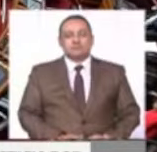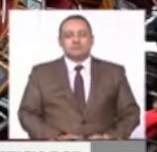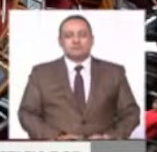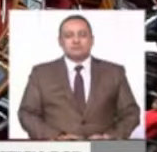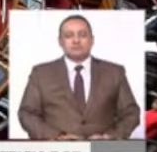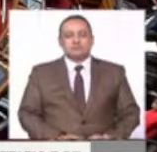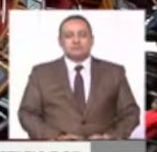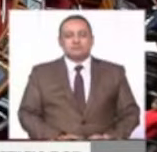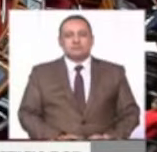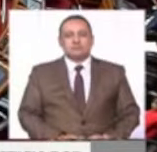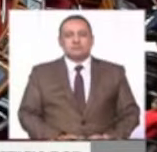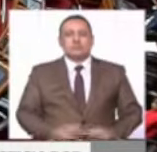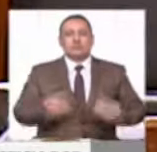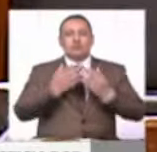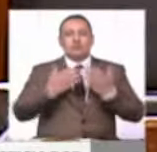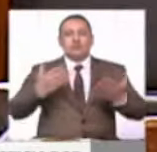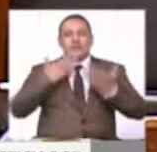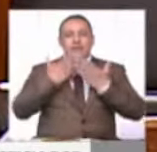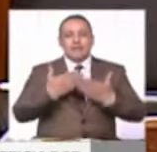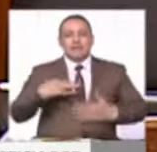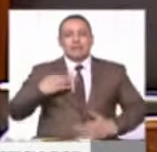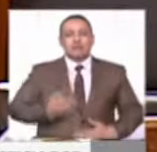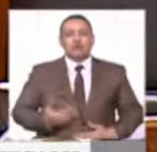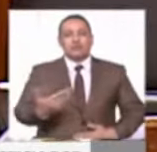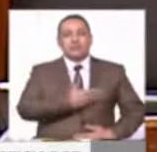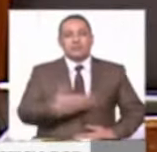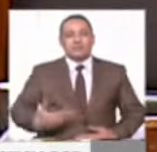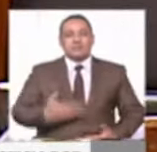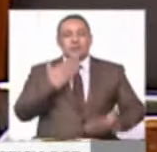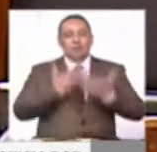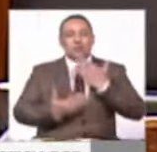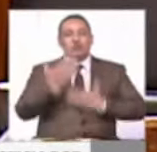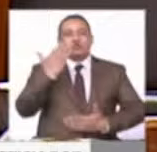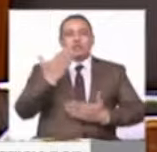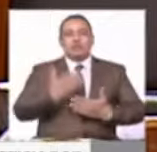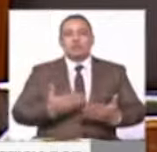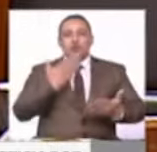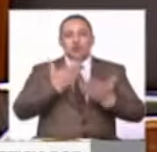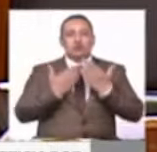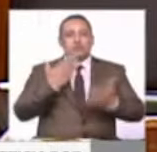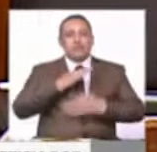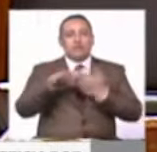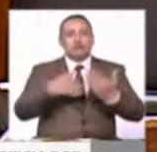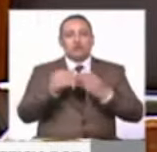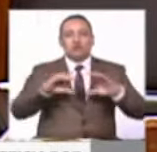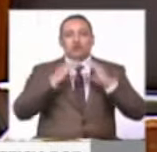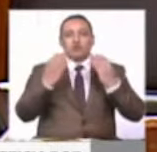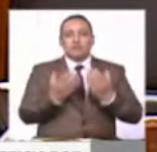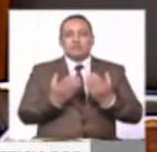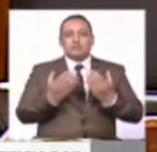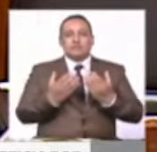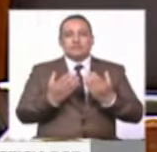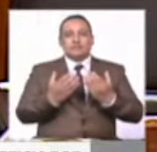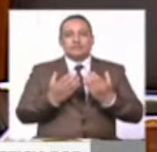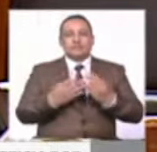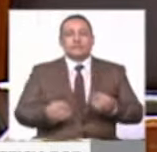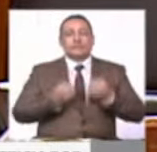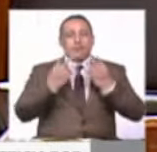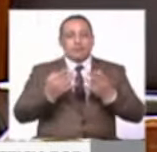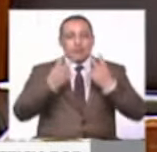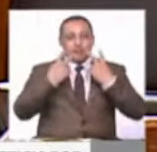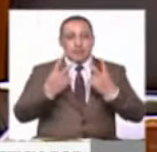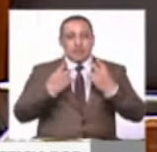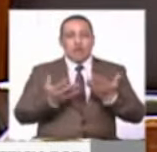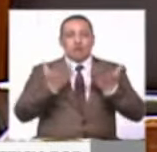minaya gracias señor Presidente buenos días Señor Presidente buenos días colegas congresistas a través de